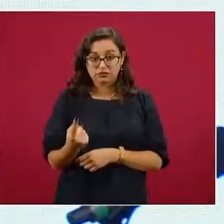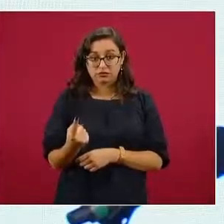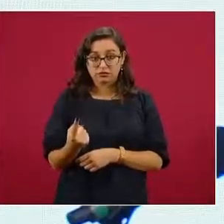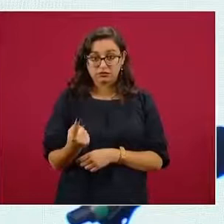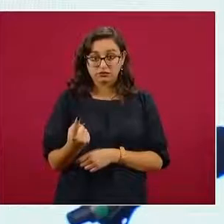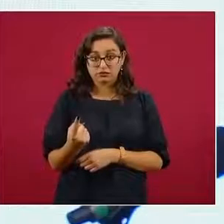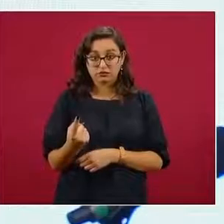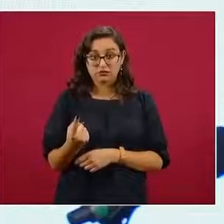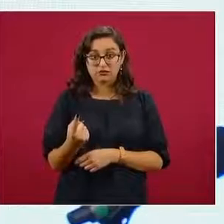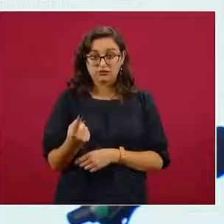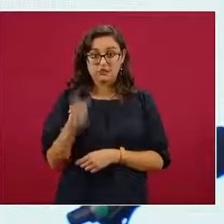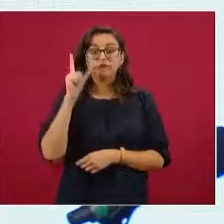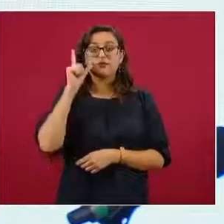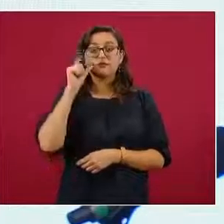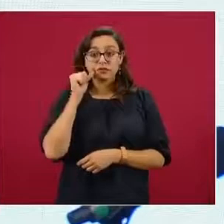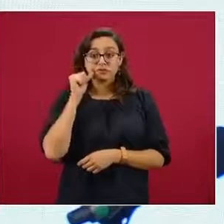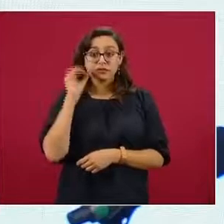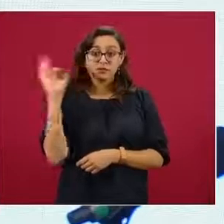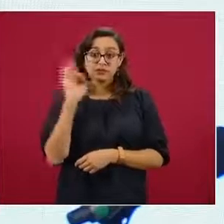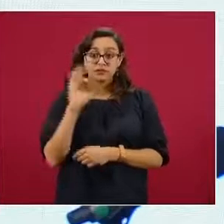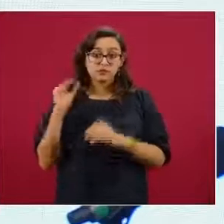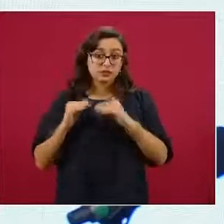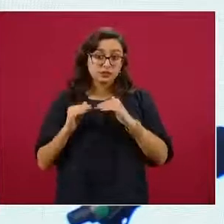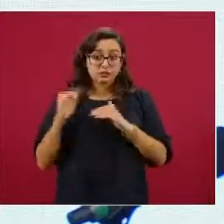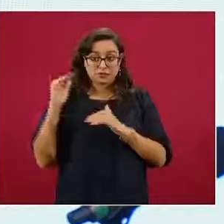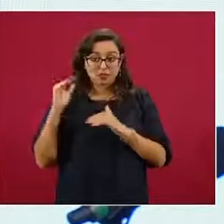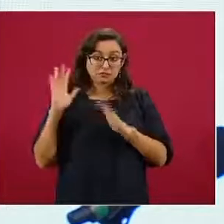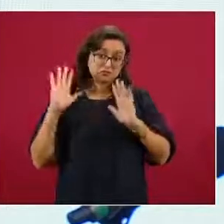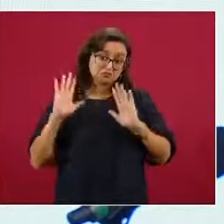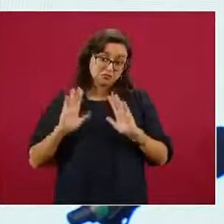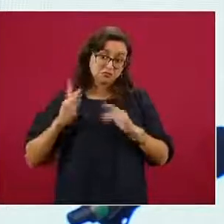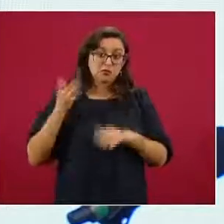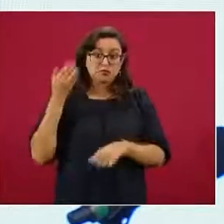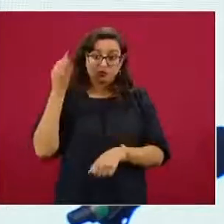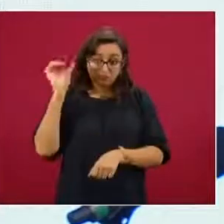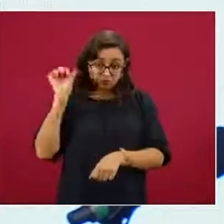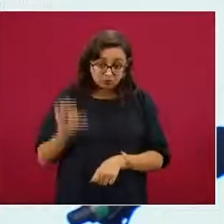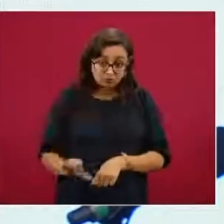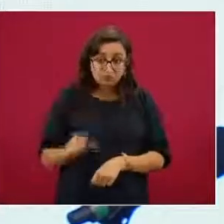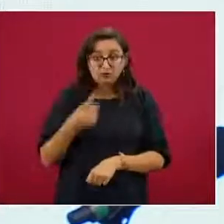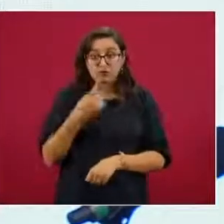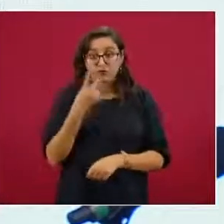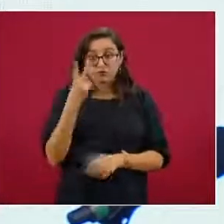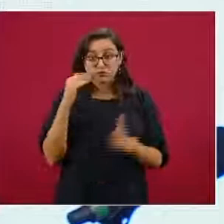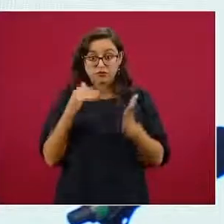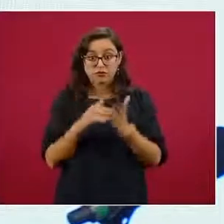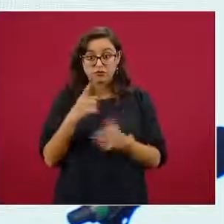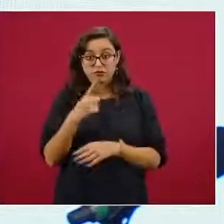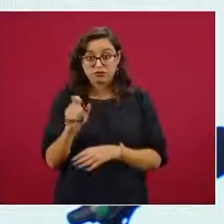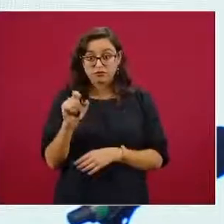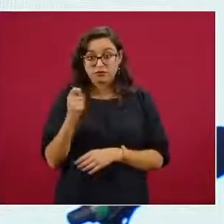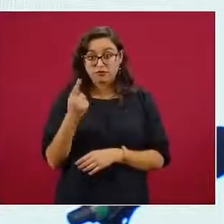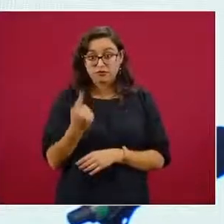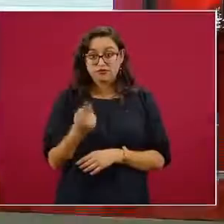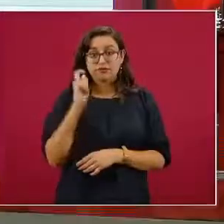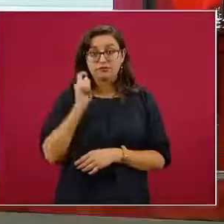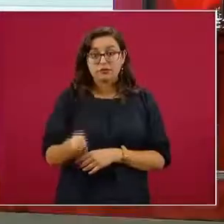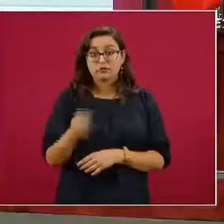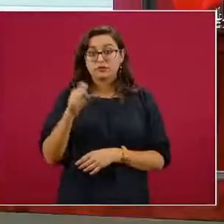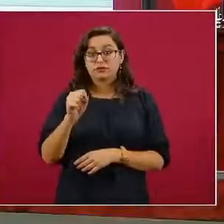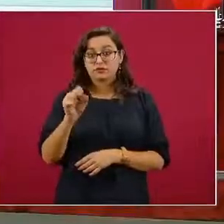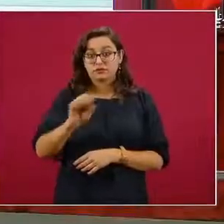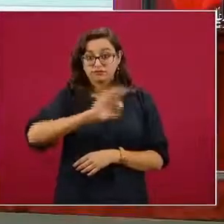Ese número posiblemente mañana va a ser un poco mayor, pero al corte de hoy, 2.121. Es una reducción del 60%.